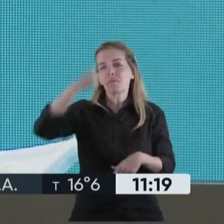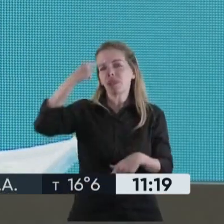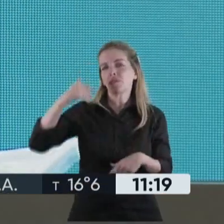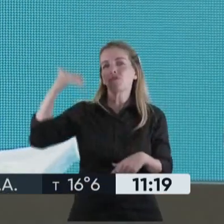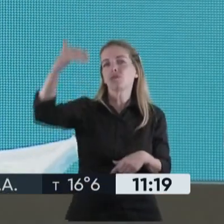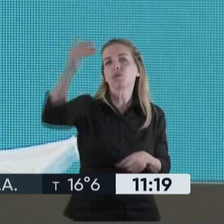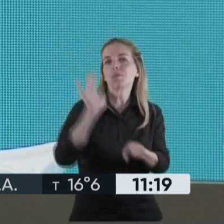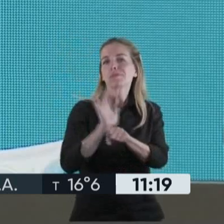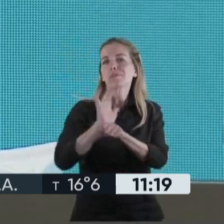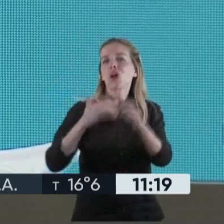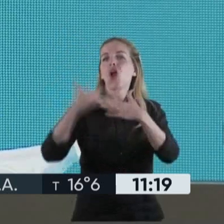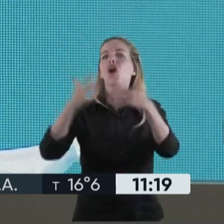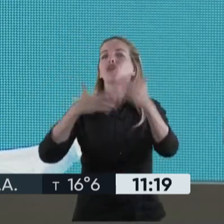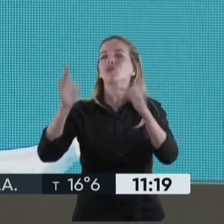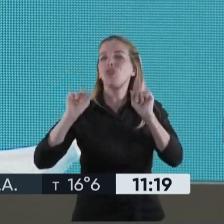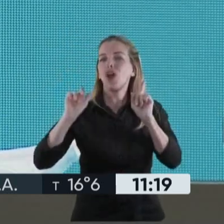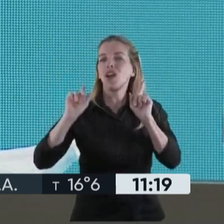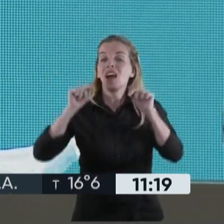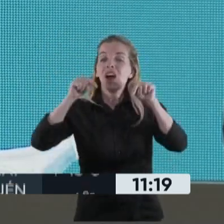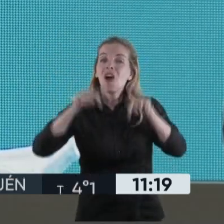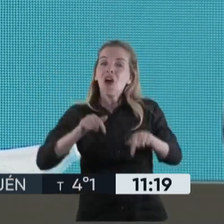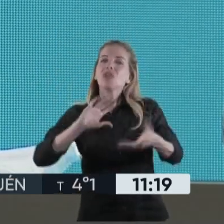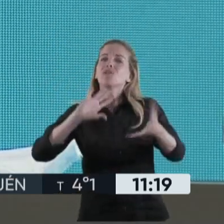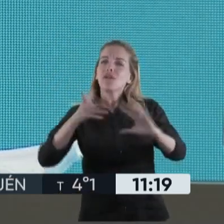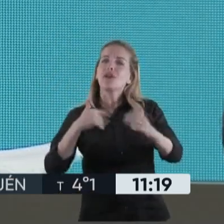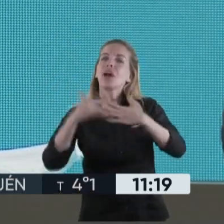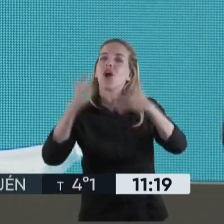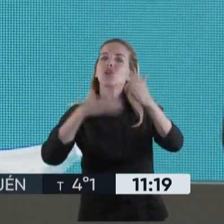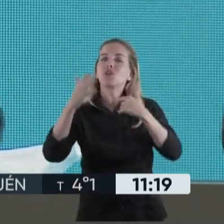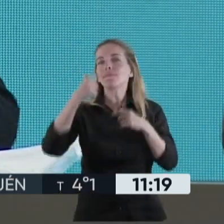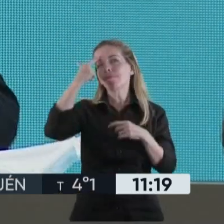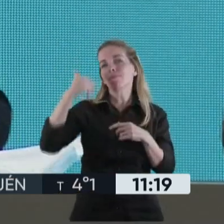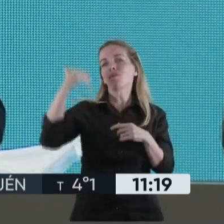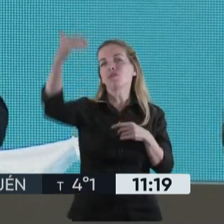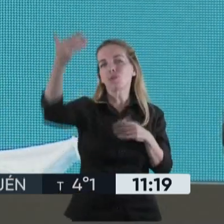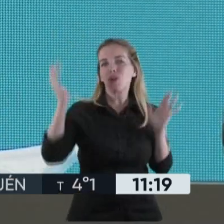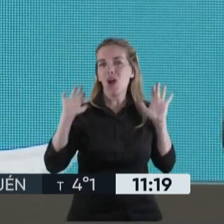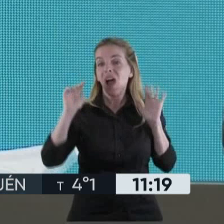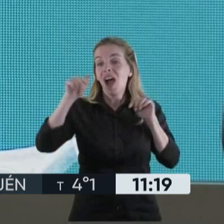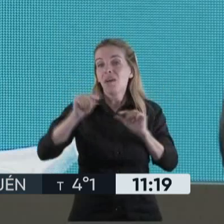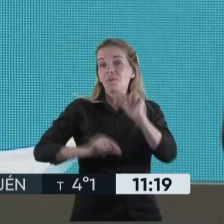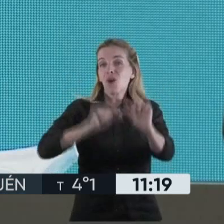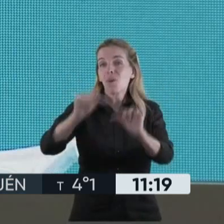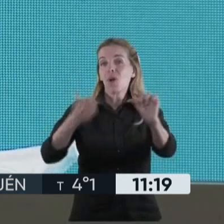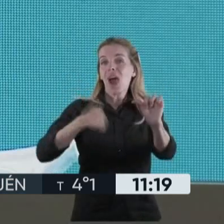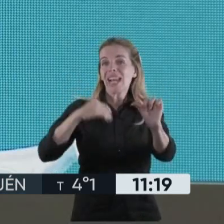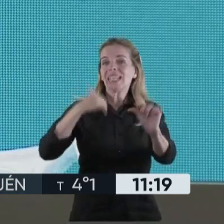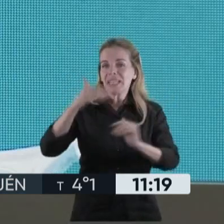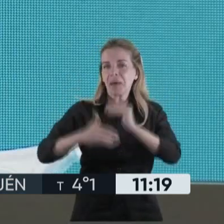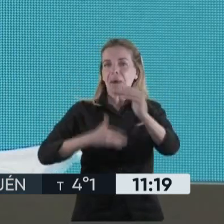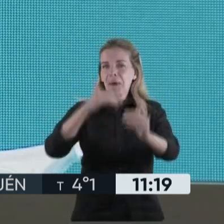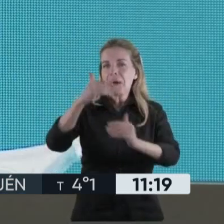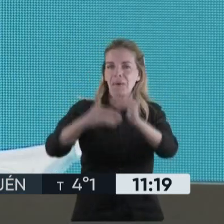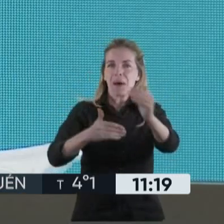construye y hoy estamos construyendo futuro. La Argentina está creciendo, creo que es la buena noticia,